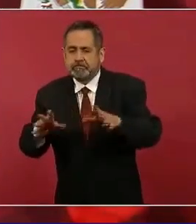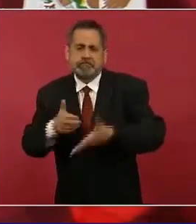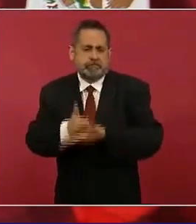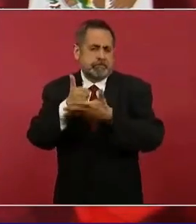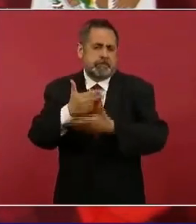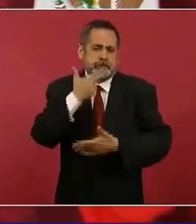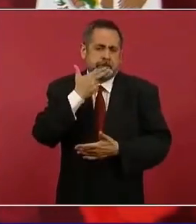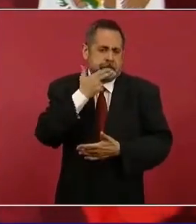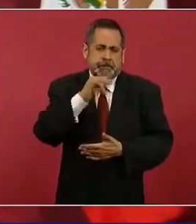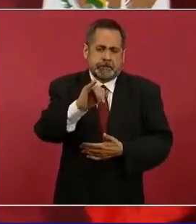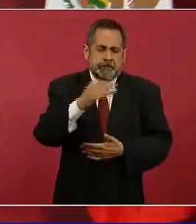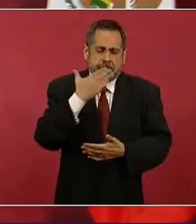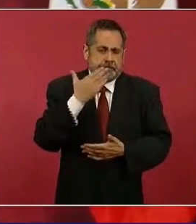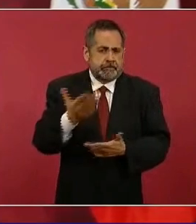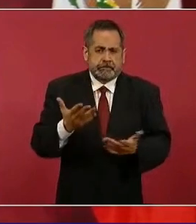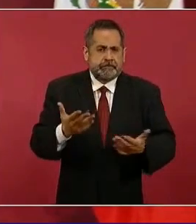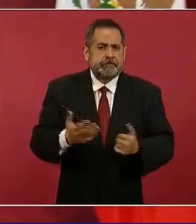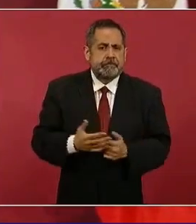asunto